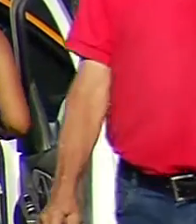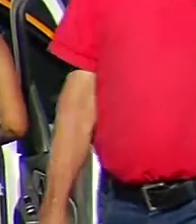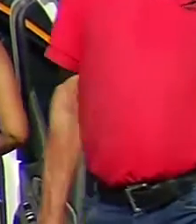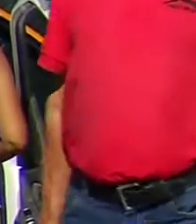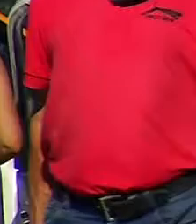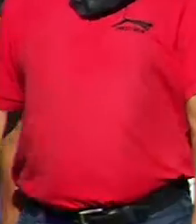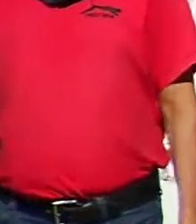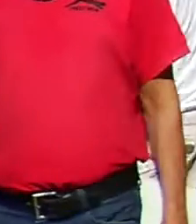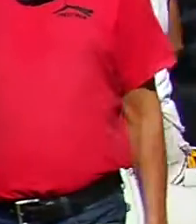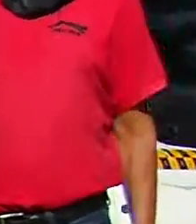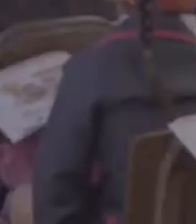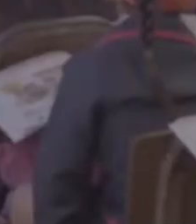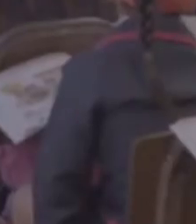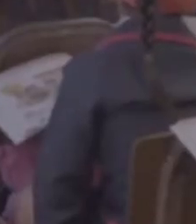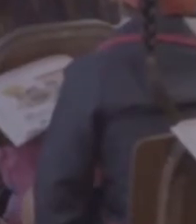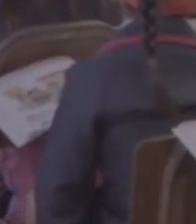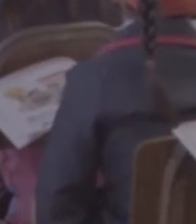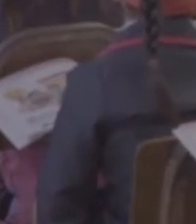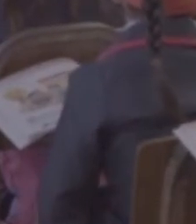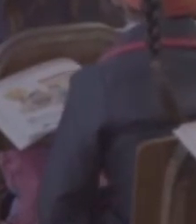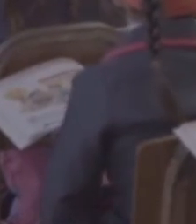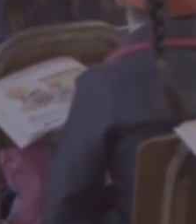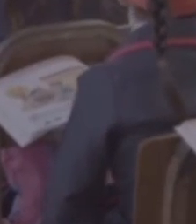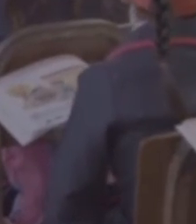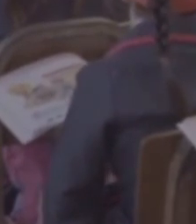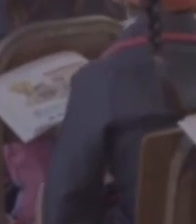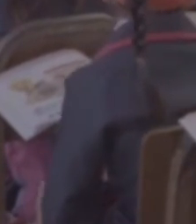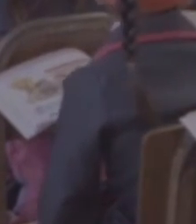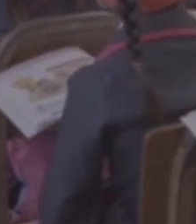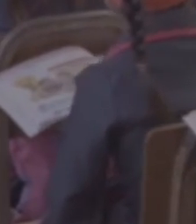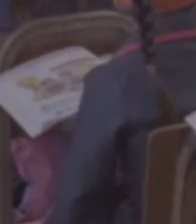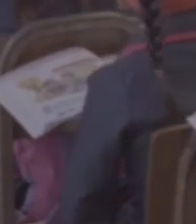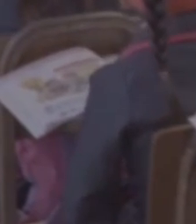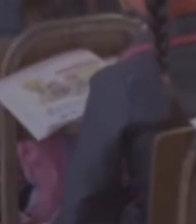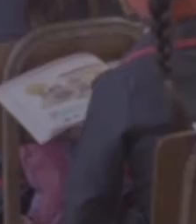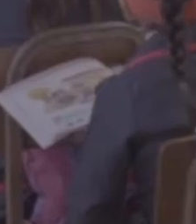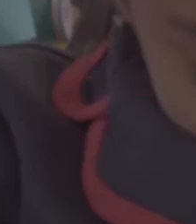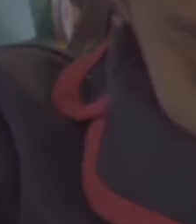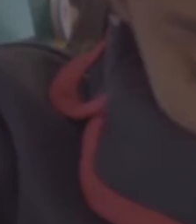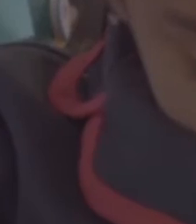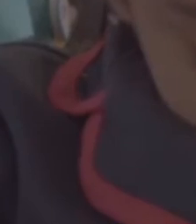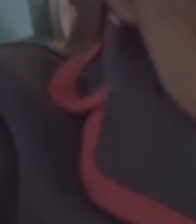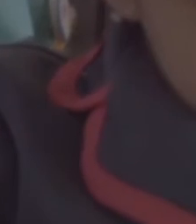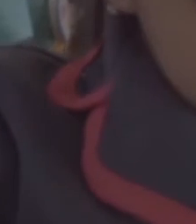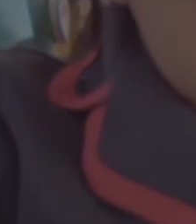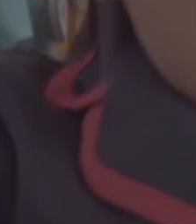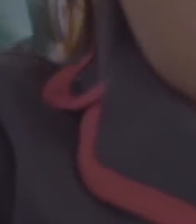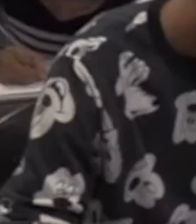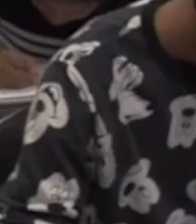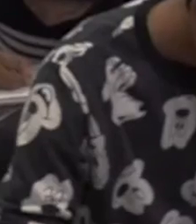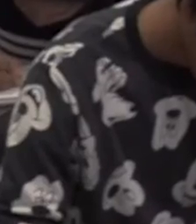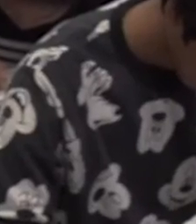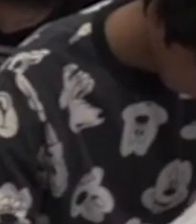exponer a la población al contagio y en estos momentos dijo no están dadas las condiciones para que los niños y jóvenes de nuevo léon